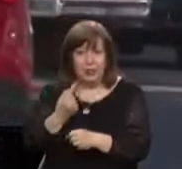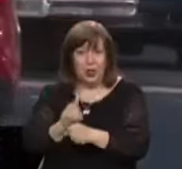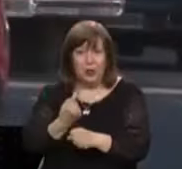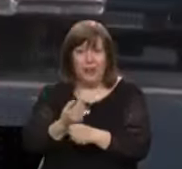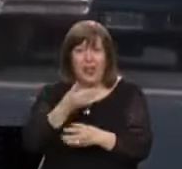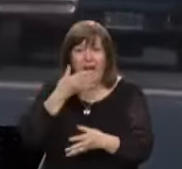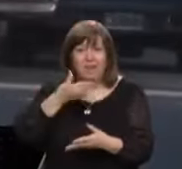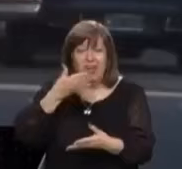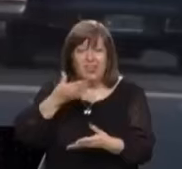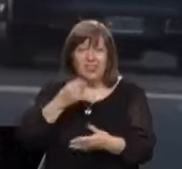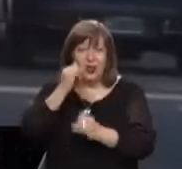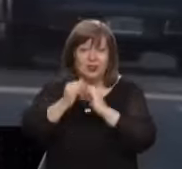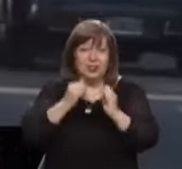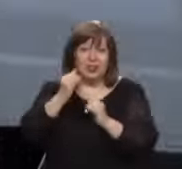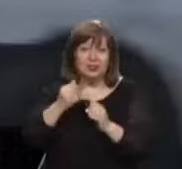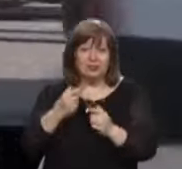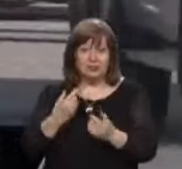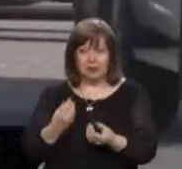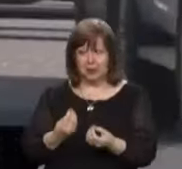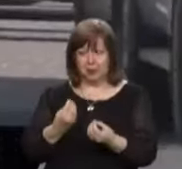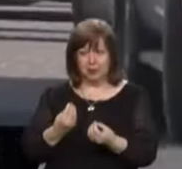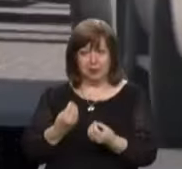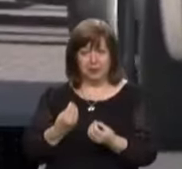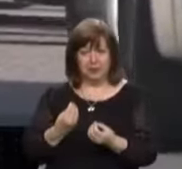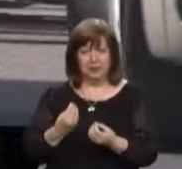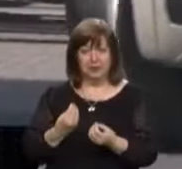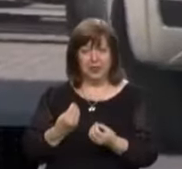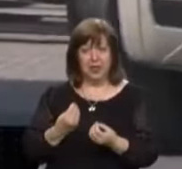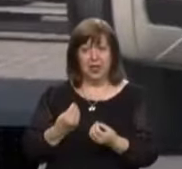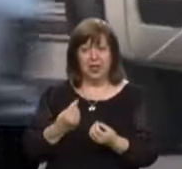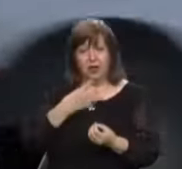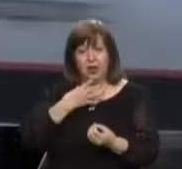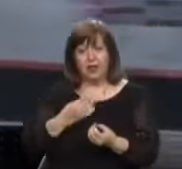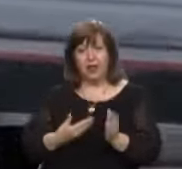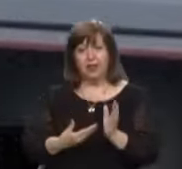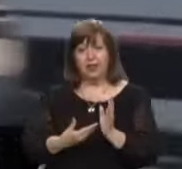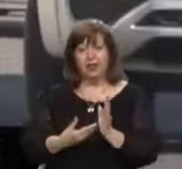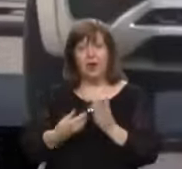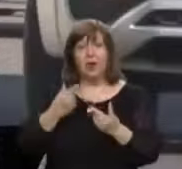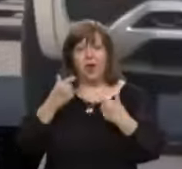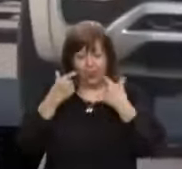que bueno, nada, demostrar esto nos ha llevado